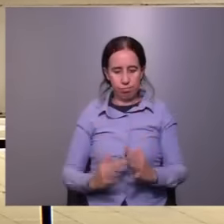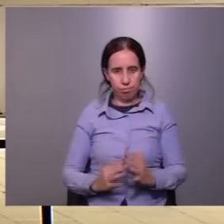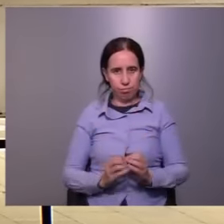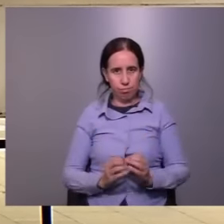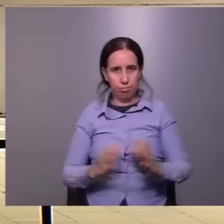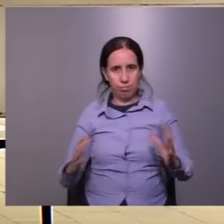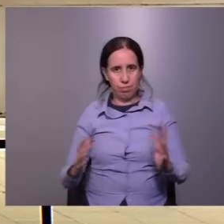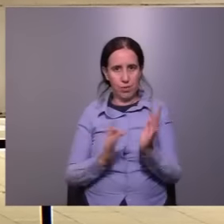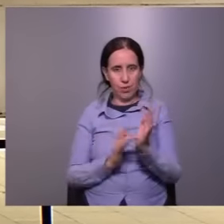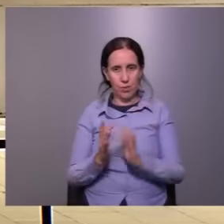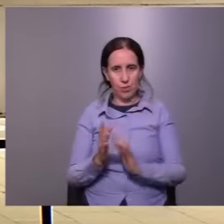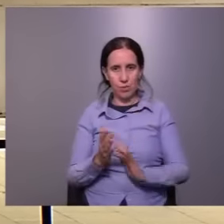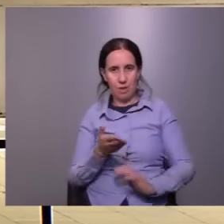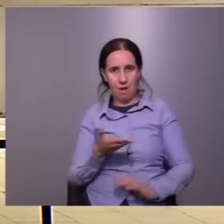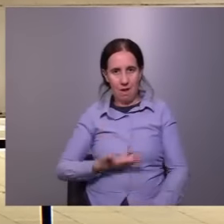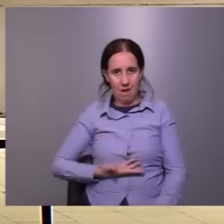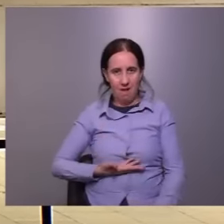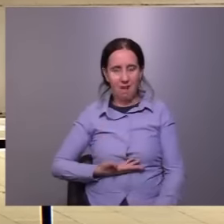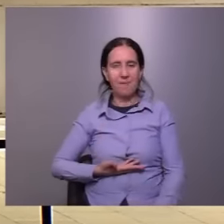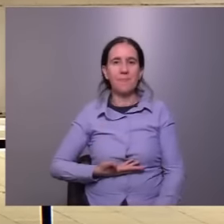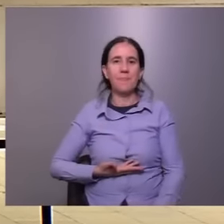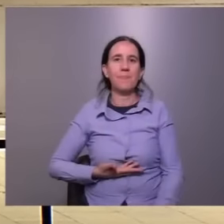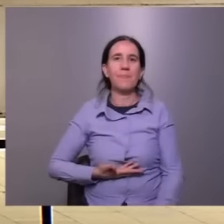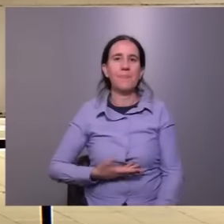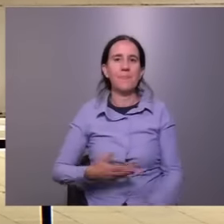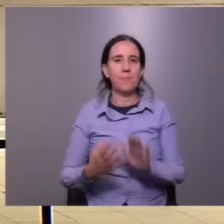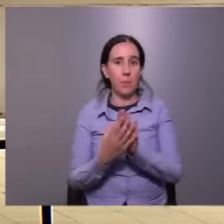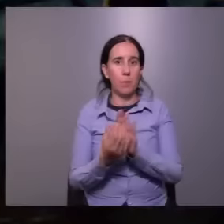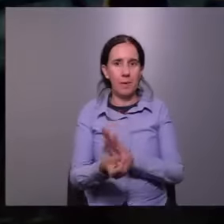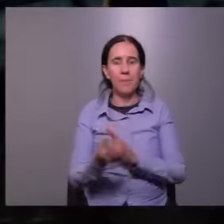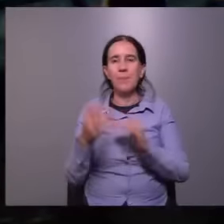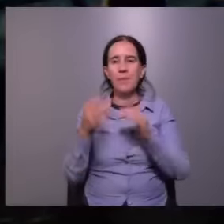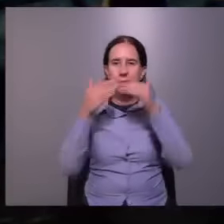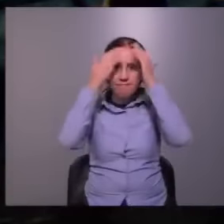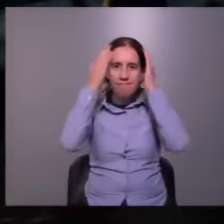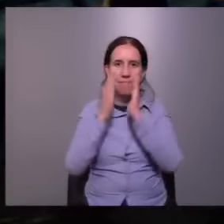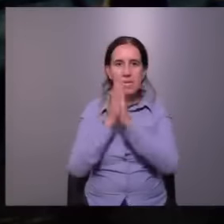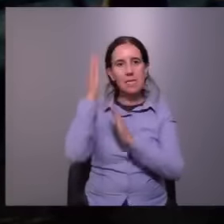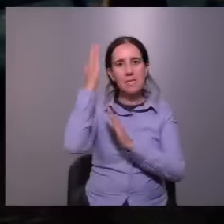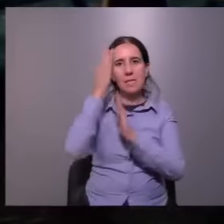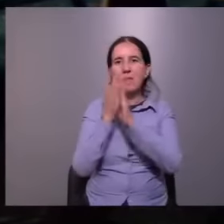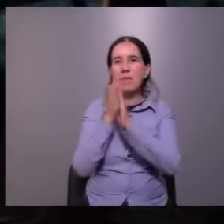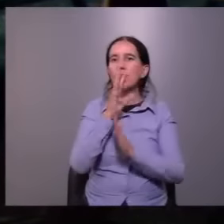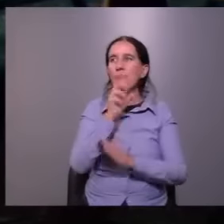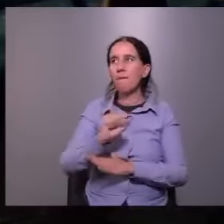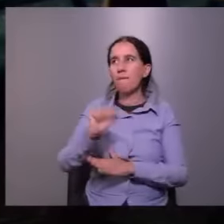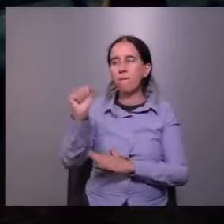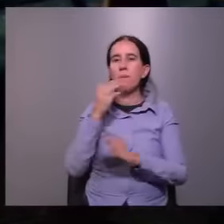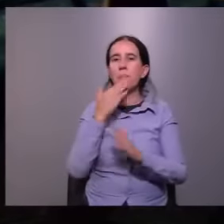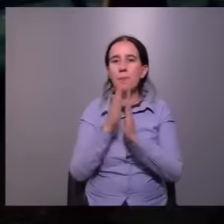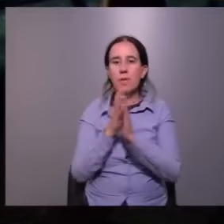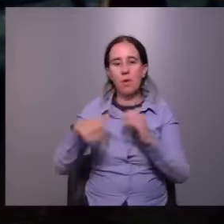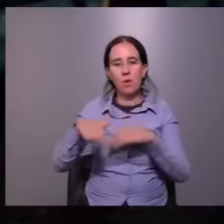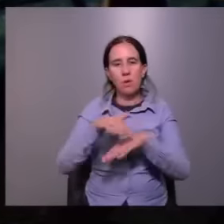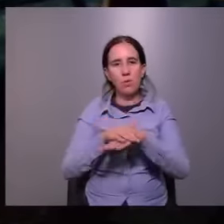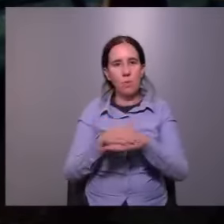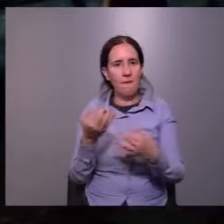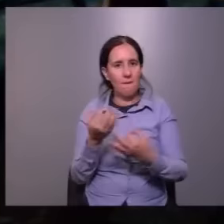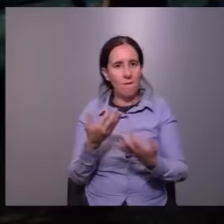llena eres de gracia, el Señor es contigo. Bendita tú eres entre todas las mujeres, y bendito es el fruto